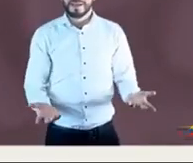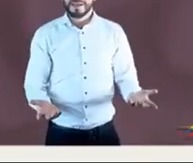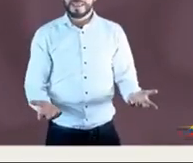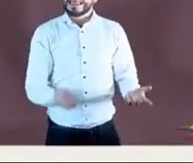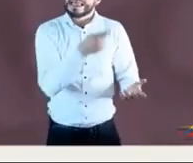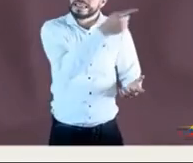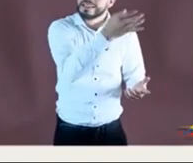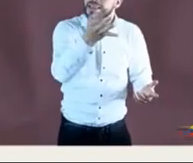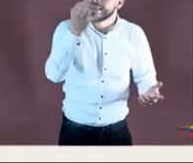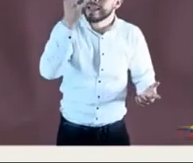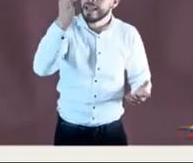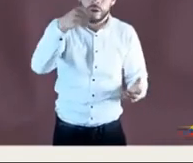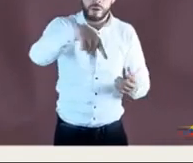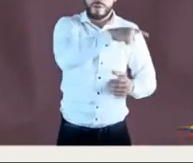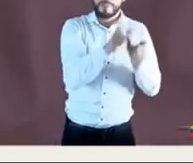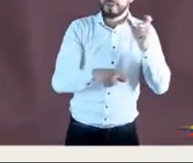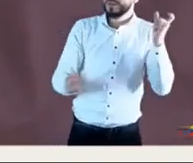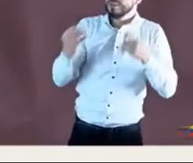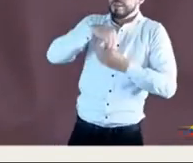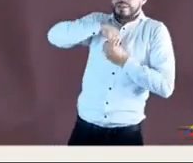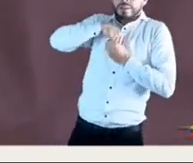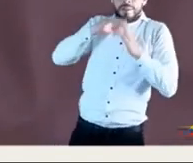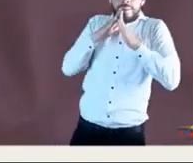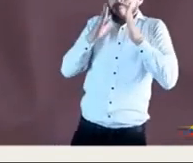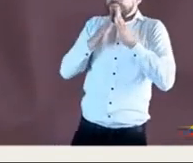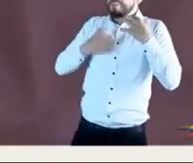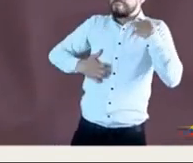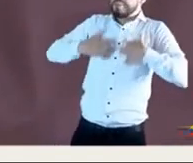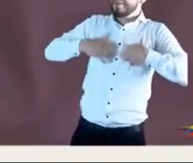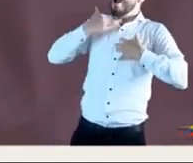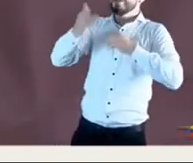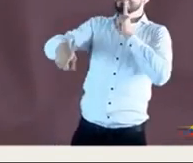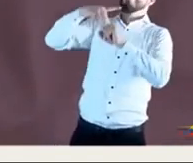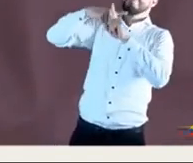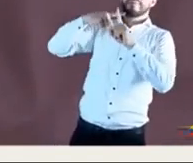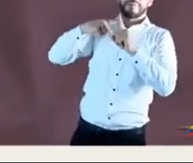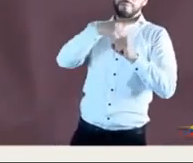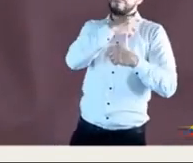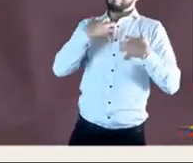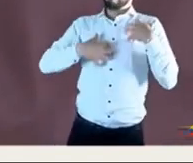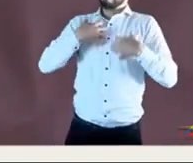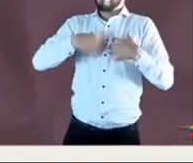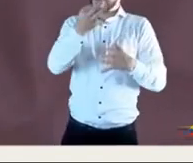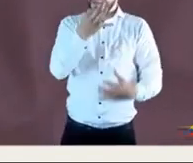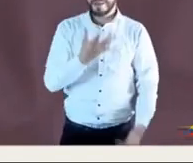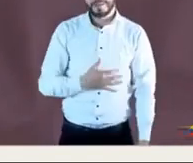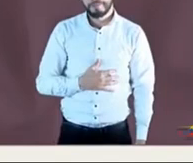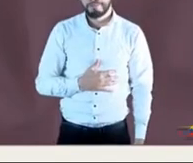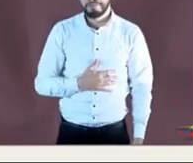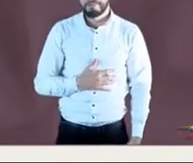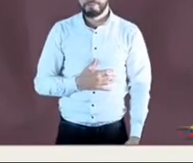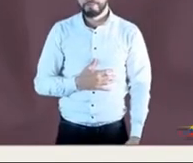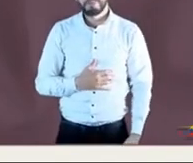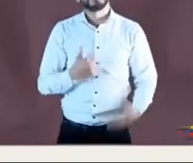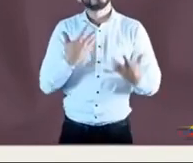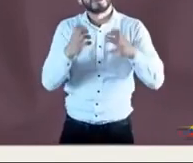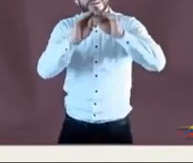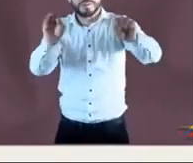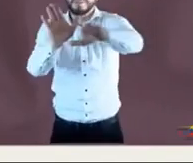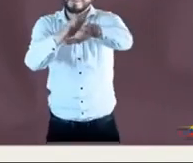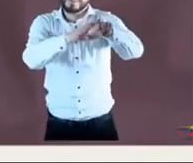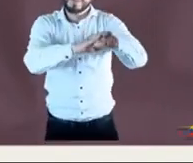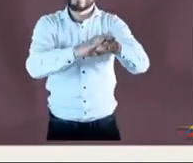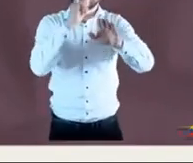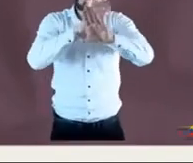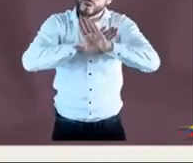de riesgo para ellos. Insistimos a todos los involucrados en esta violencia a cesar el ataque